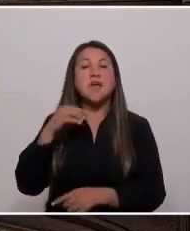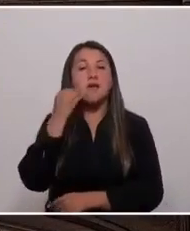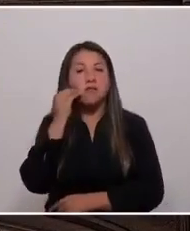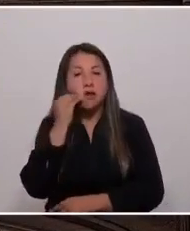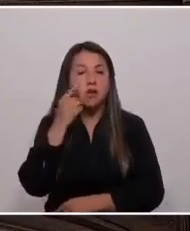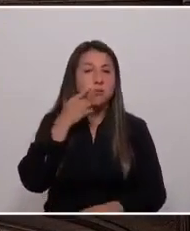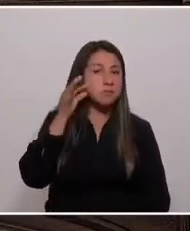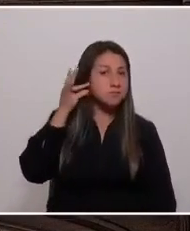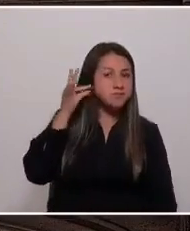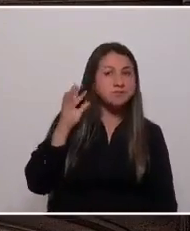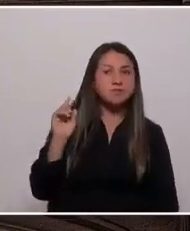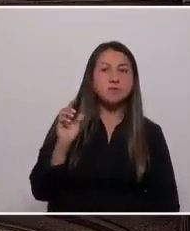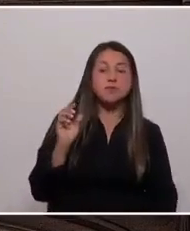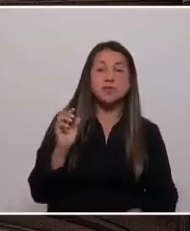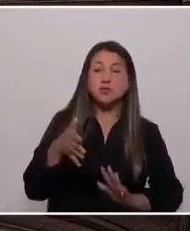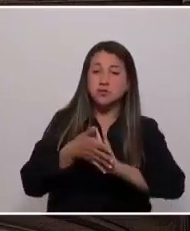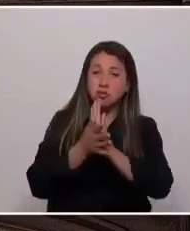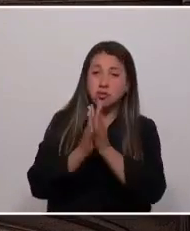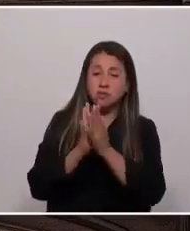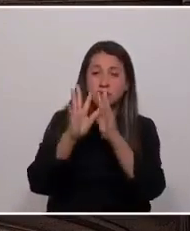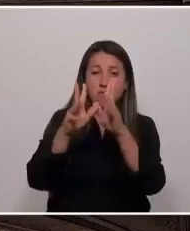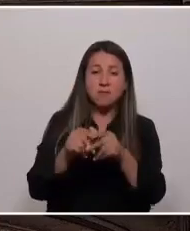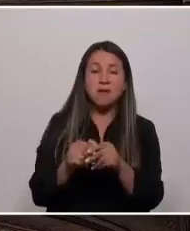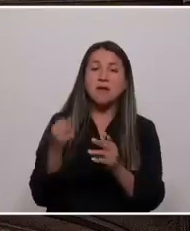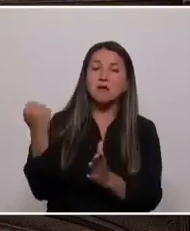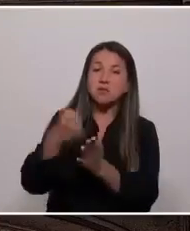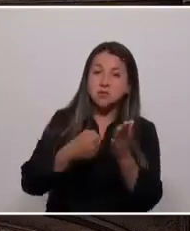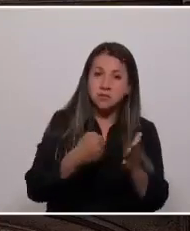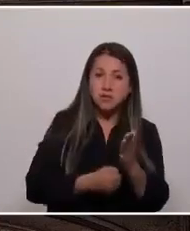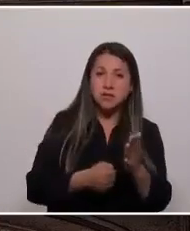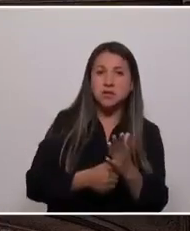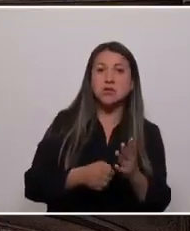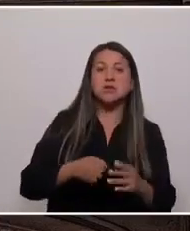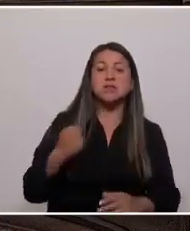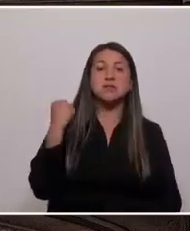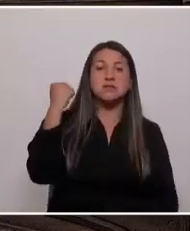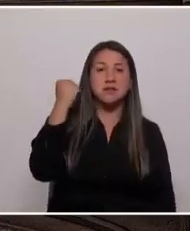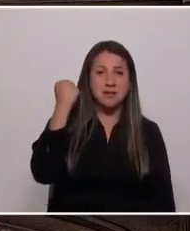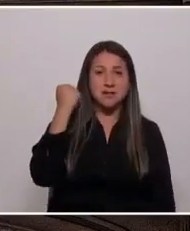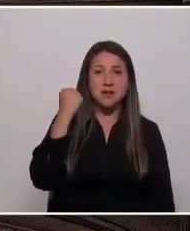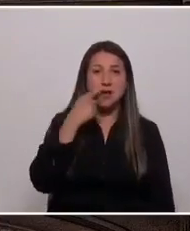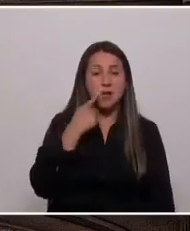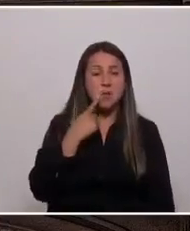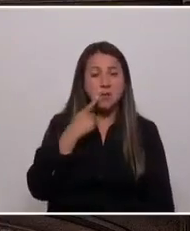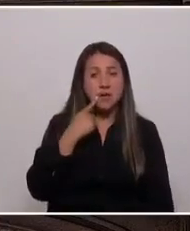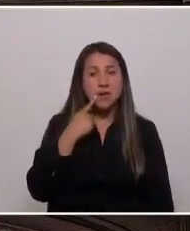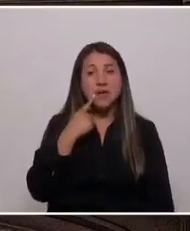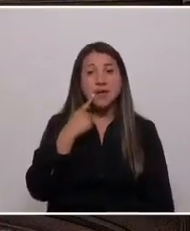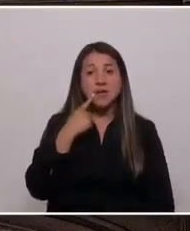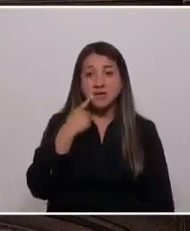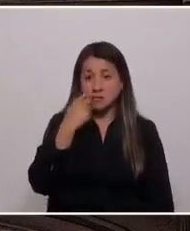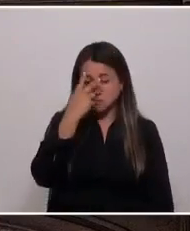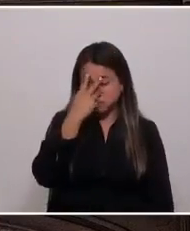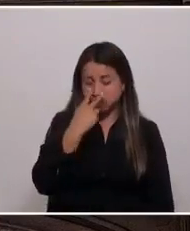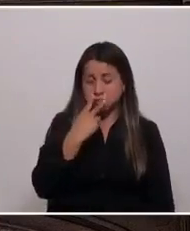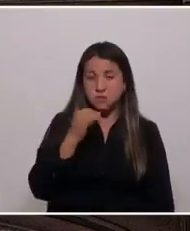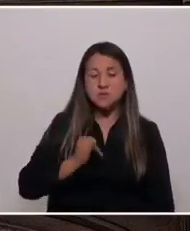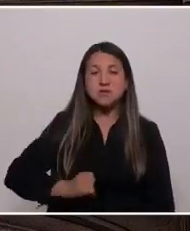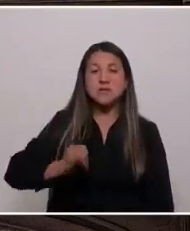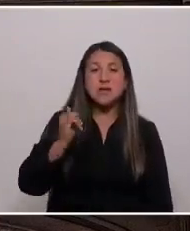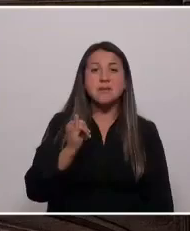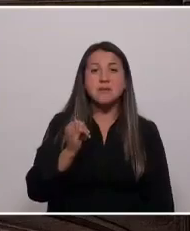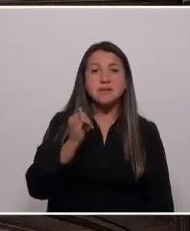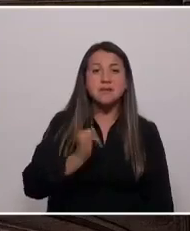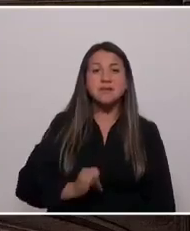que una de ellas hoy día me mira desde el cielo por el sabio y valiente renovada a un hombre que se sobrepuso sus ejes y que ha sido siempre el bastión de su familia